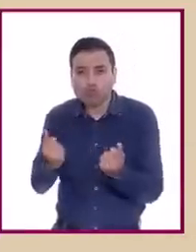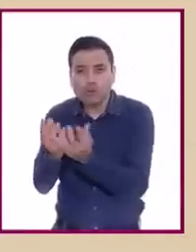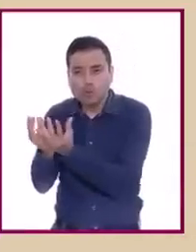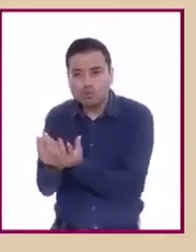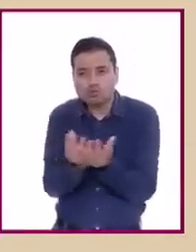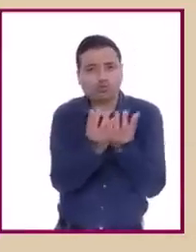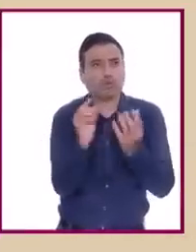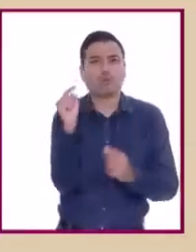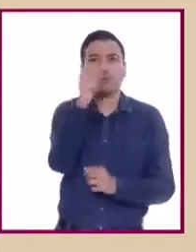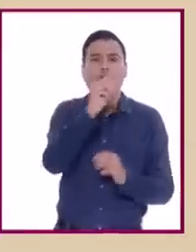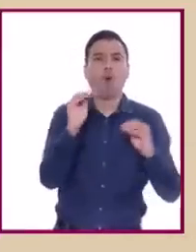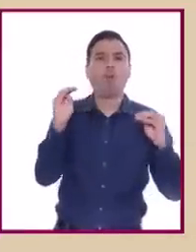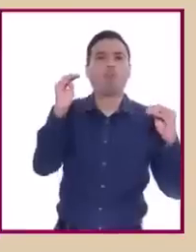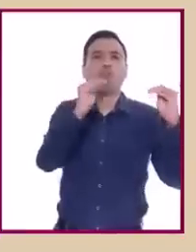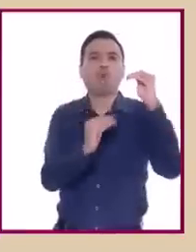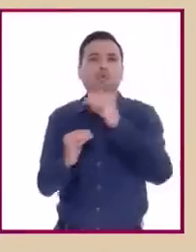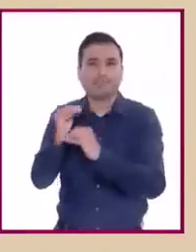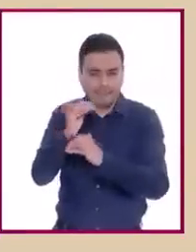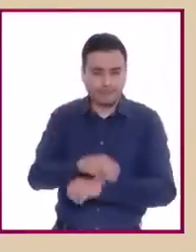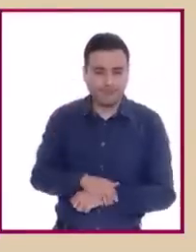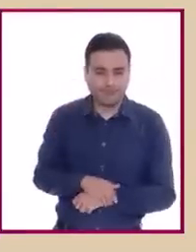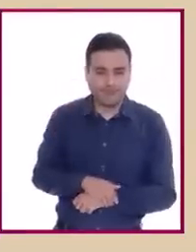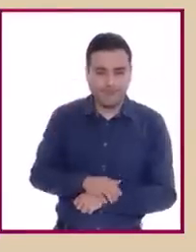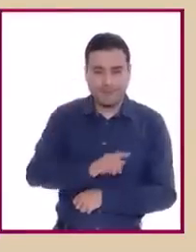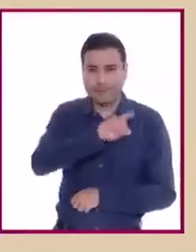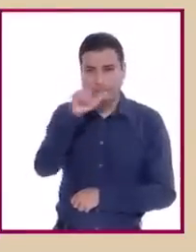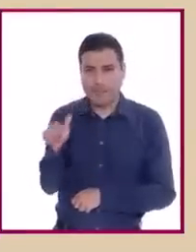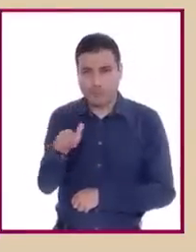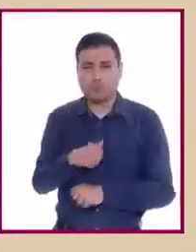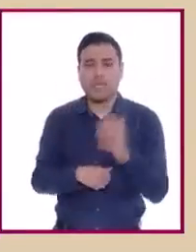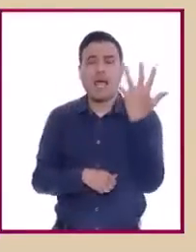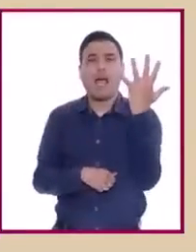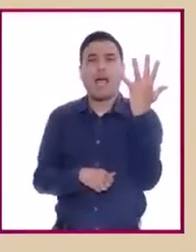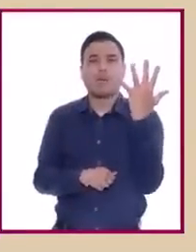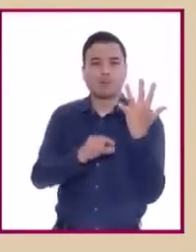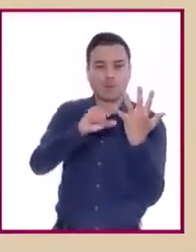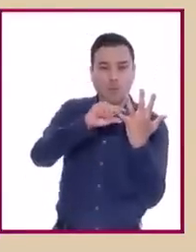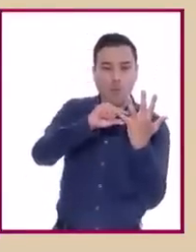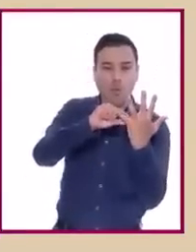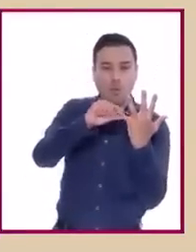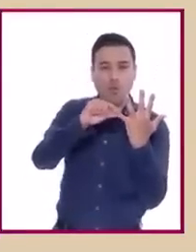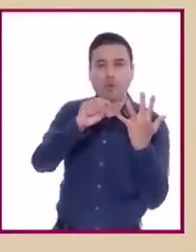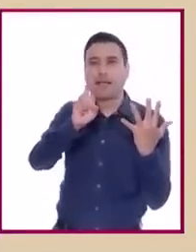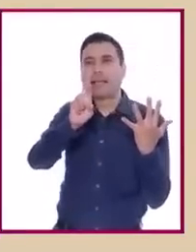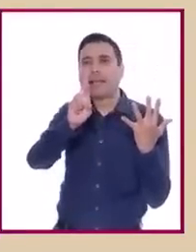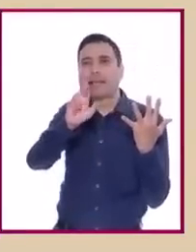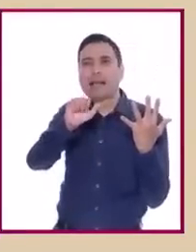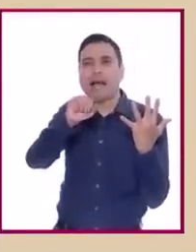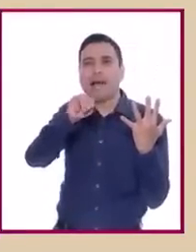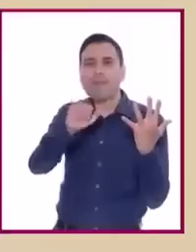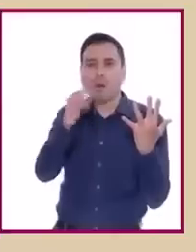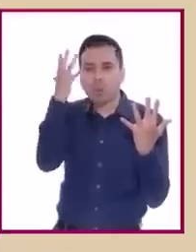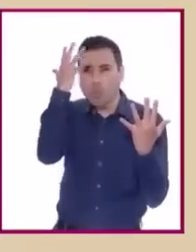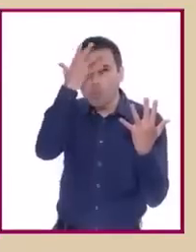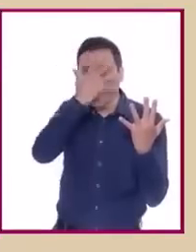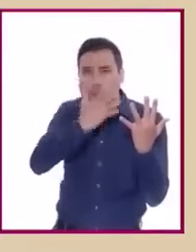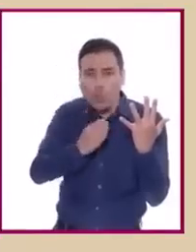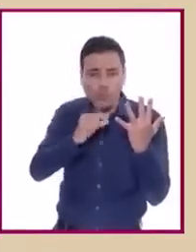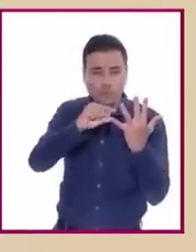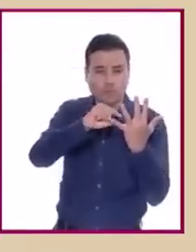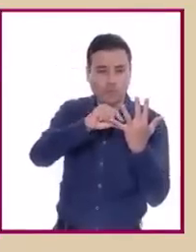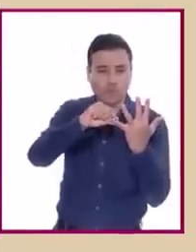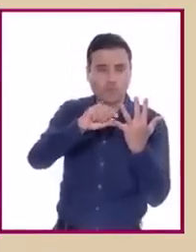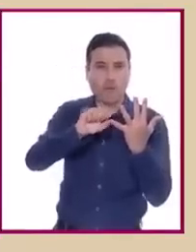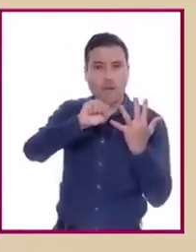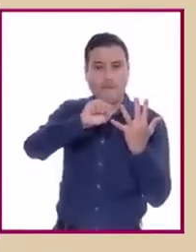al lugar donde se encuentran cortan una rama eligen la más bonita de manera colectiva